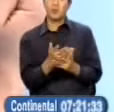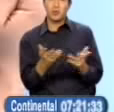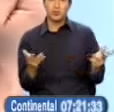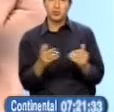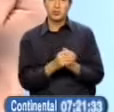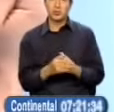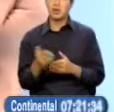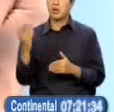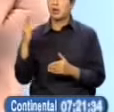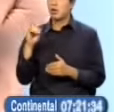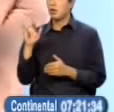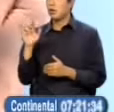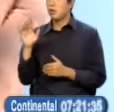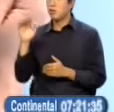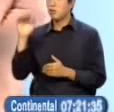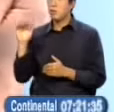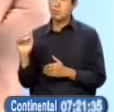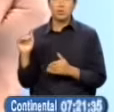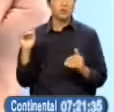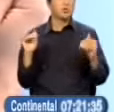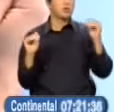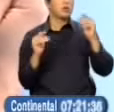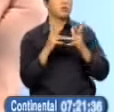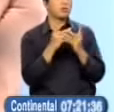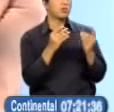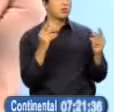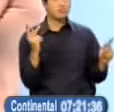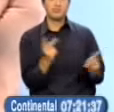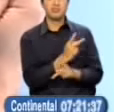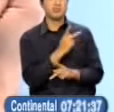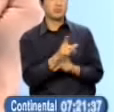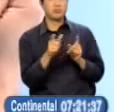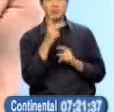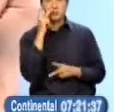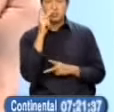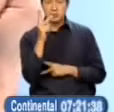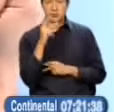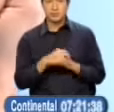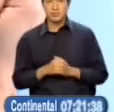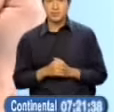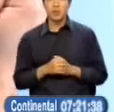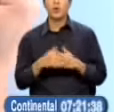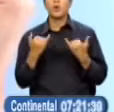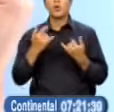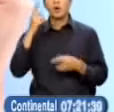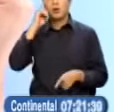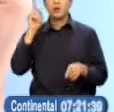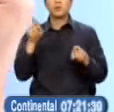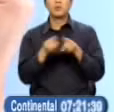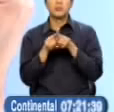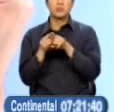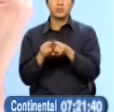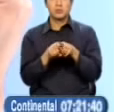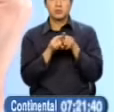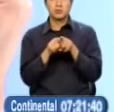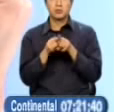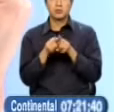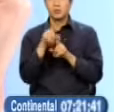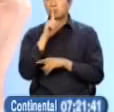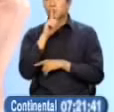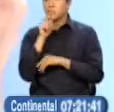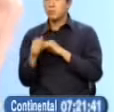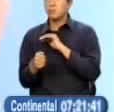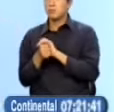lo que cuestionaban antes pero lo que a la gente creo que no le está gustando es este acuerdo que se hizo por debajo